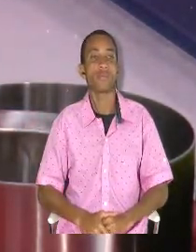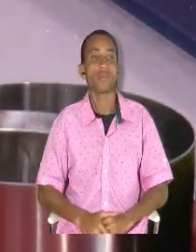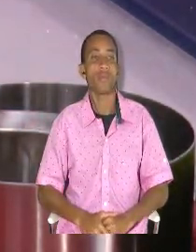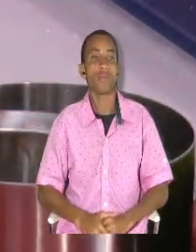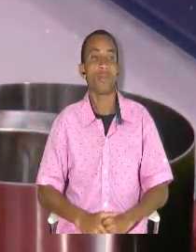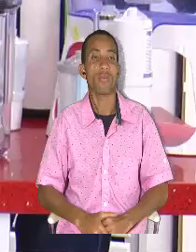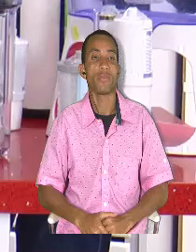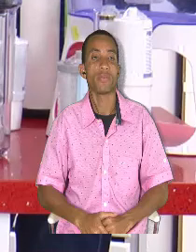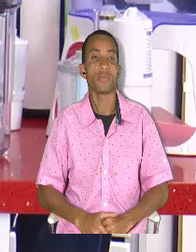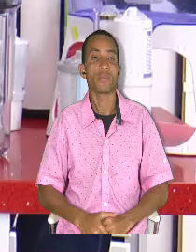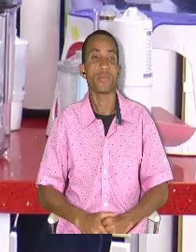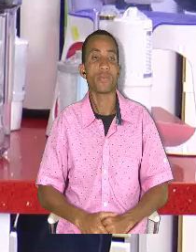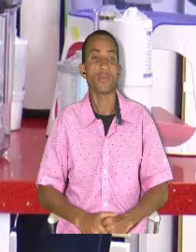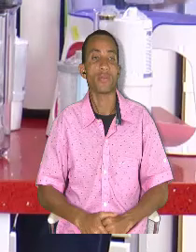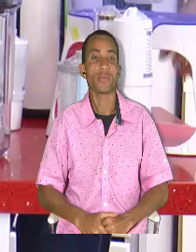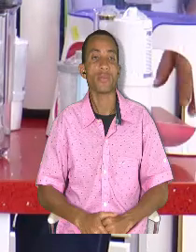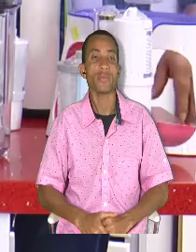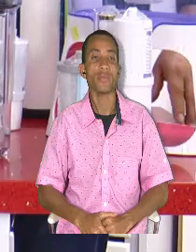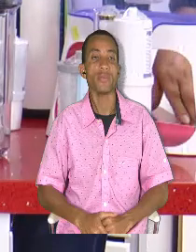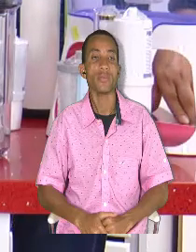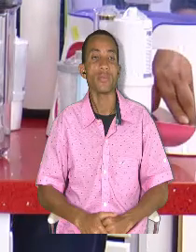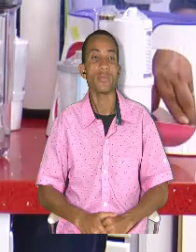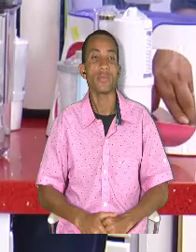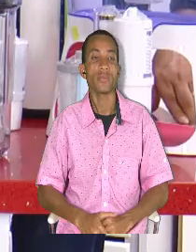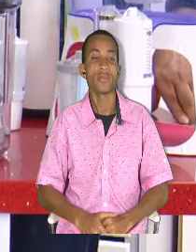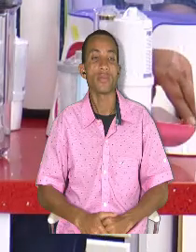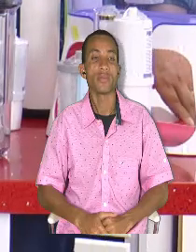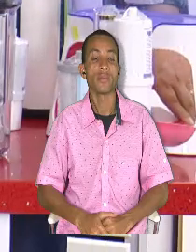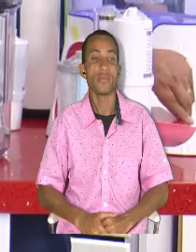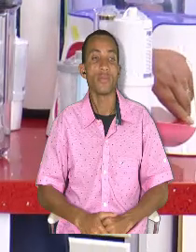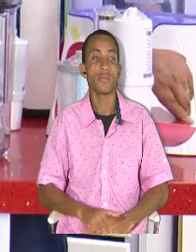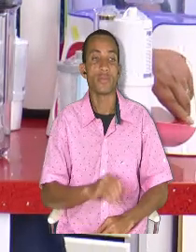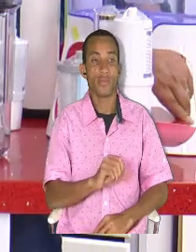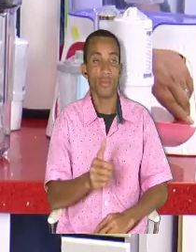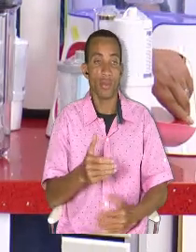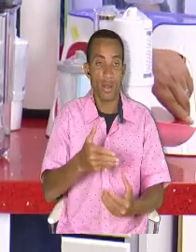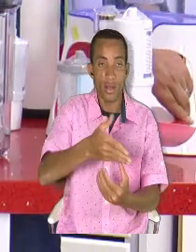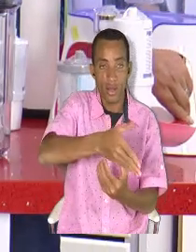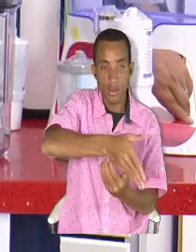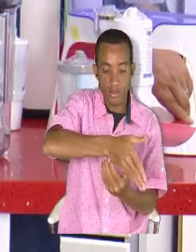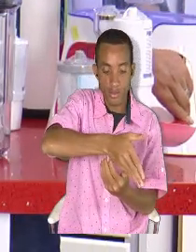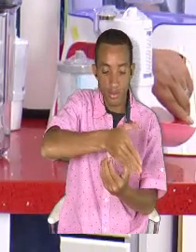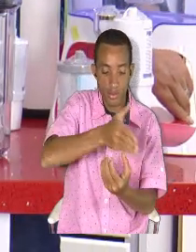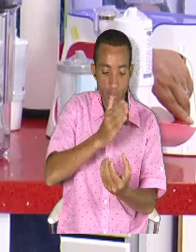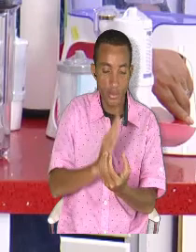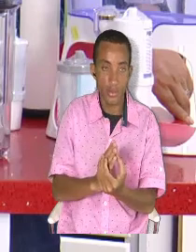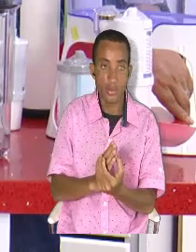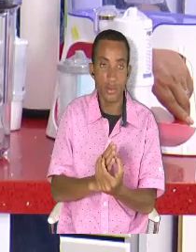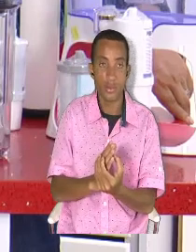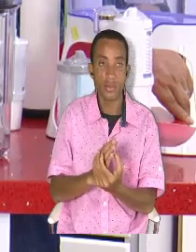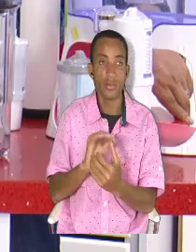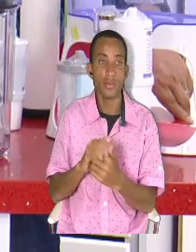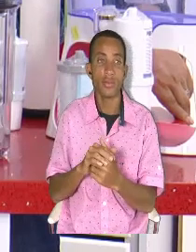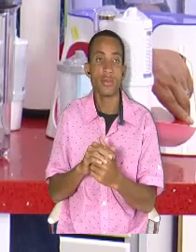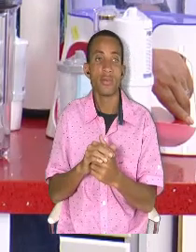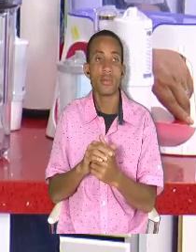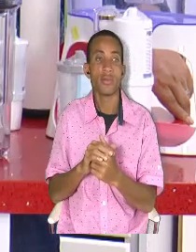Listo, voy a colocar por acá. Bueno, don Miguel, vamos a ir alisando nuestro aguacate. ¿Ok?